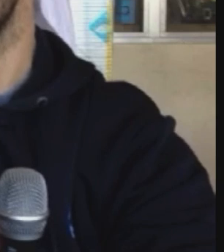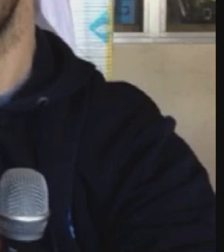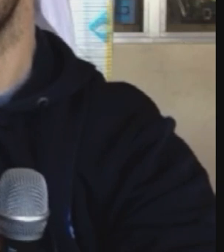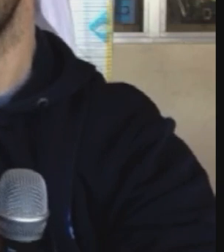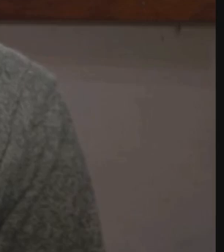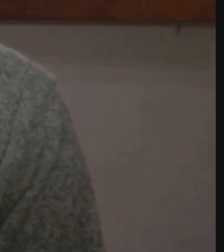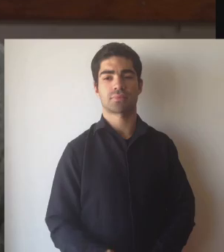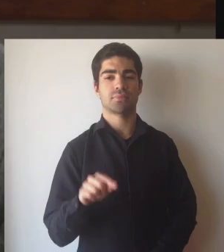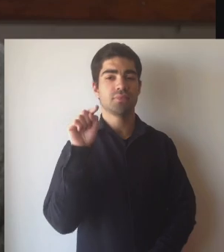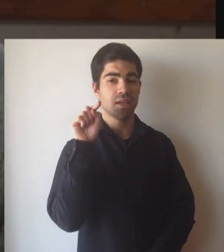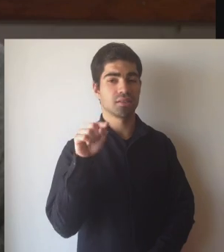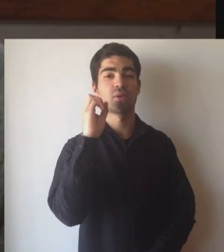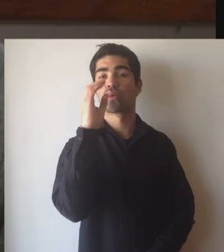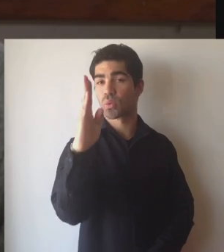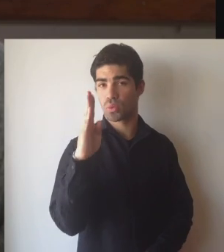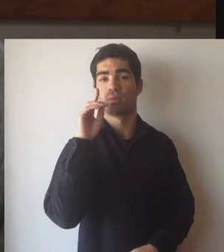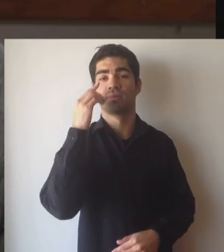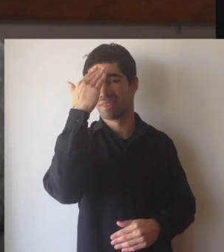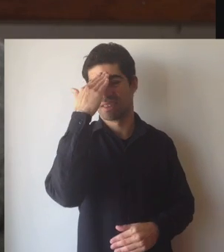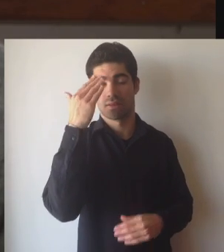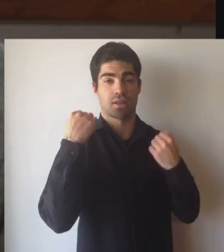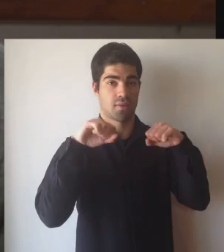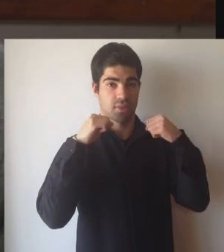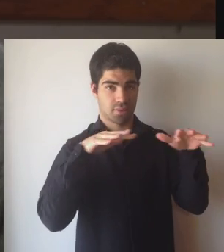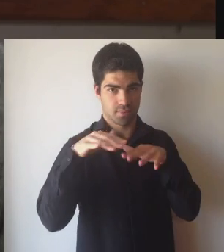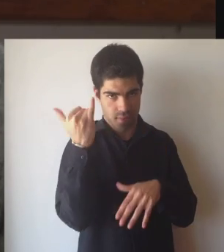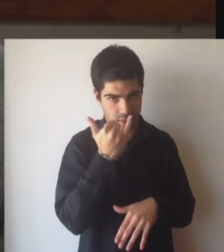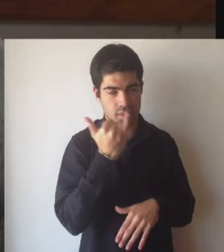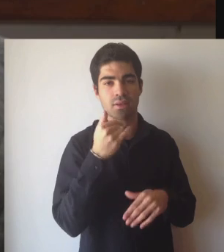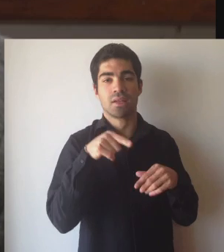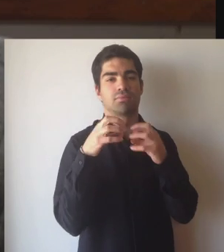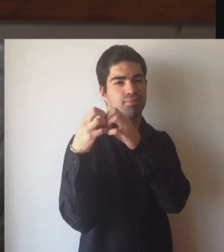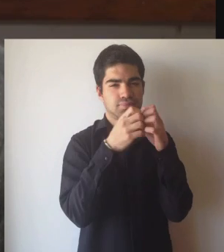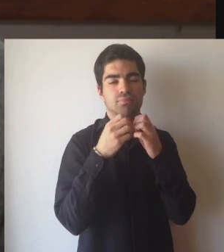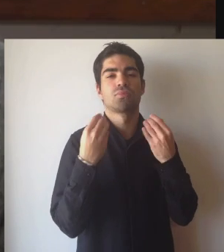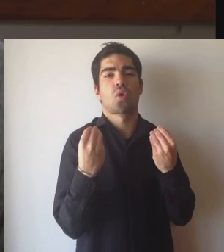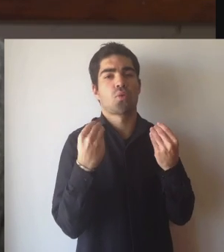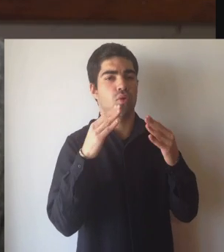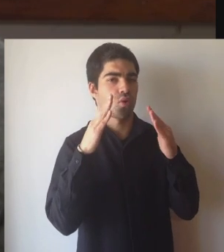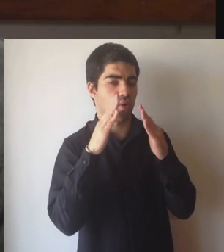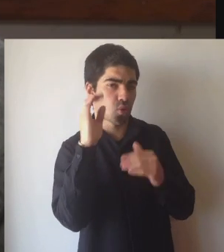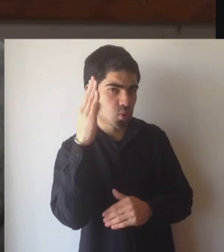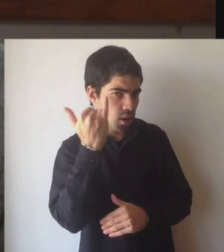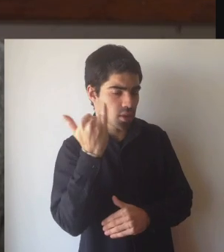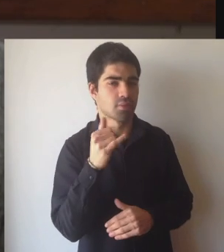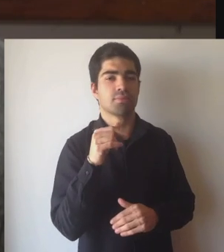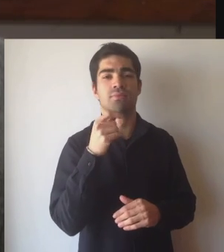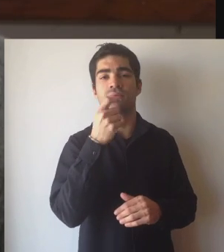por favor que no me vaya. Este club, gracias a Dios, tiene 15 actividades. Entonces debatimos prioridades. ¿Qué es más importante? ¿Caldera para tener agua